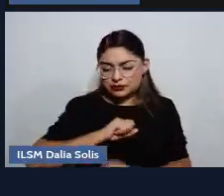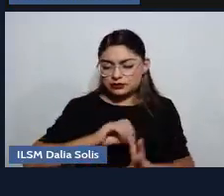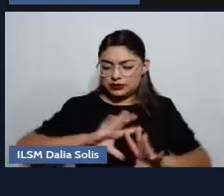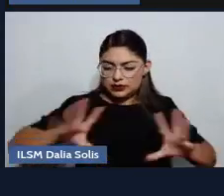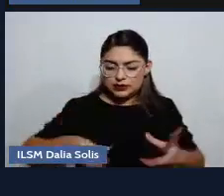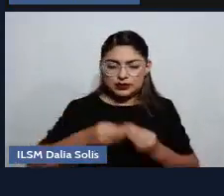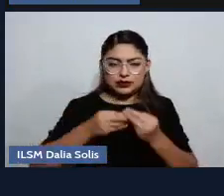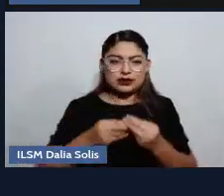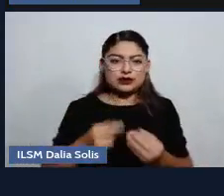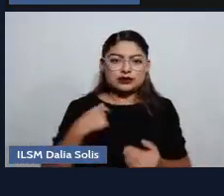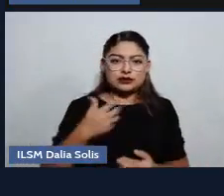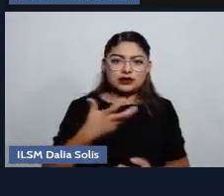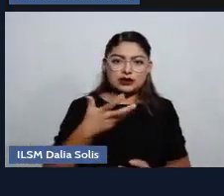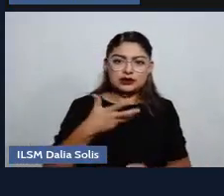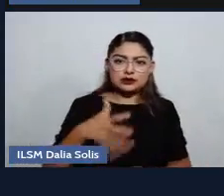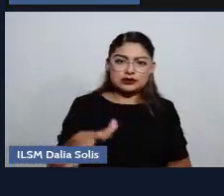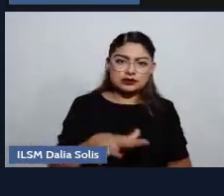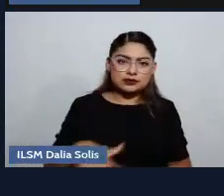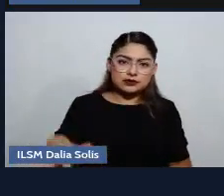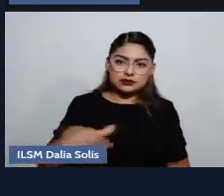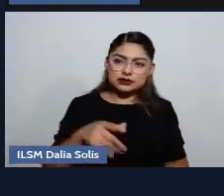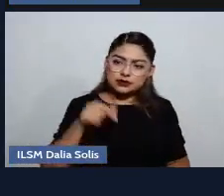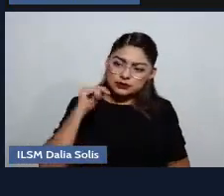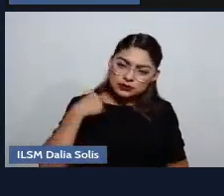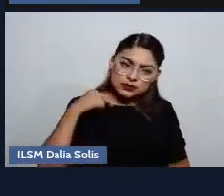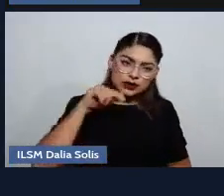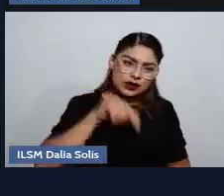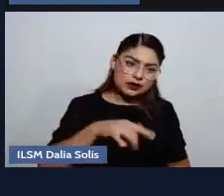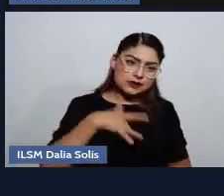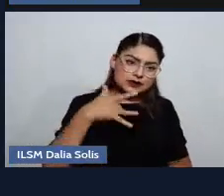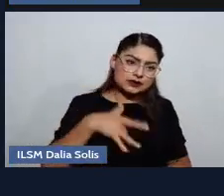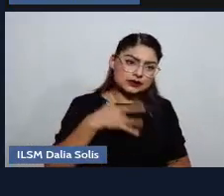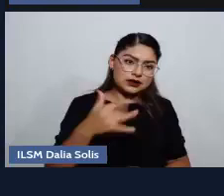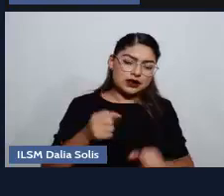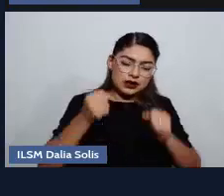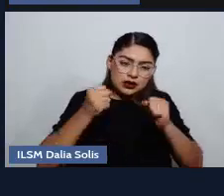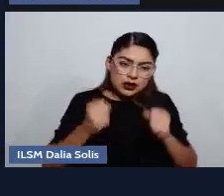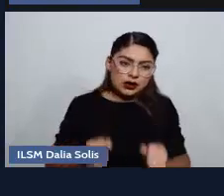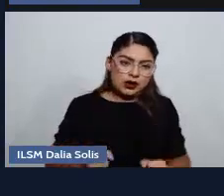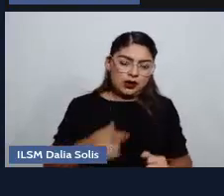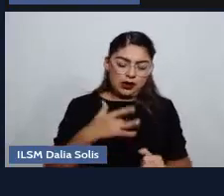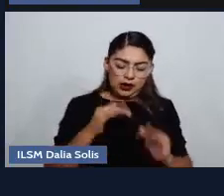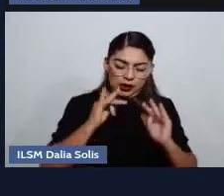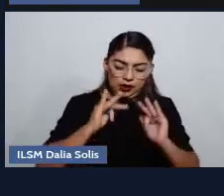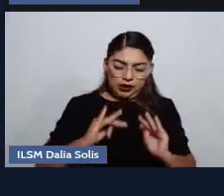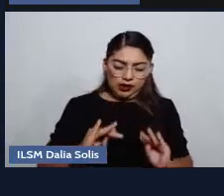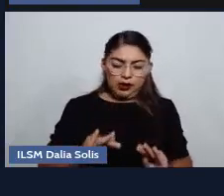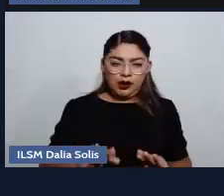yo me sienta seguro para realizar ejercicio, tener